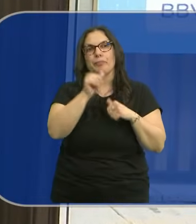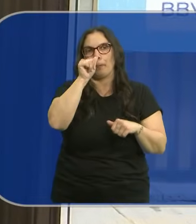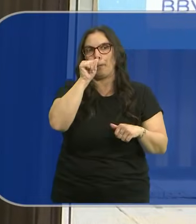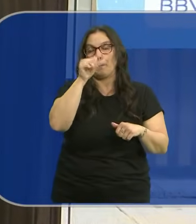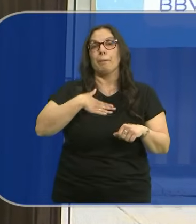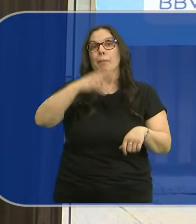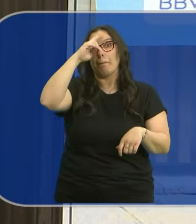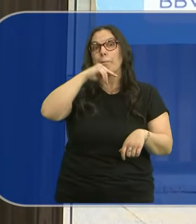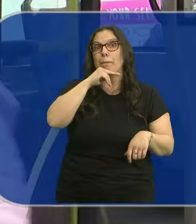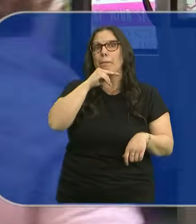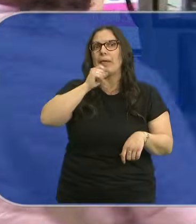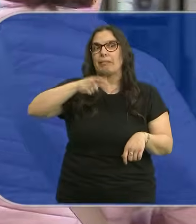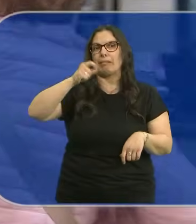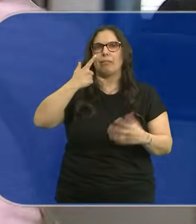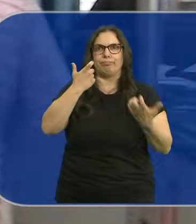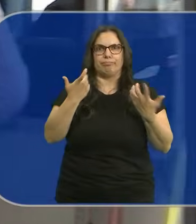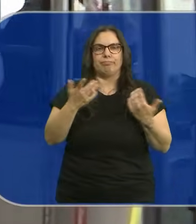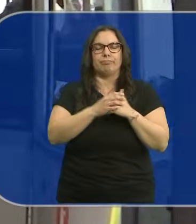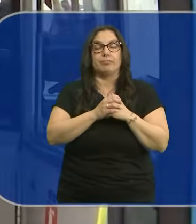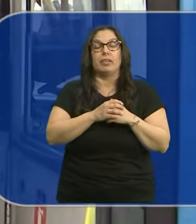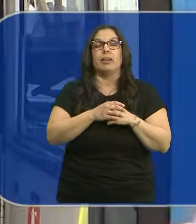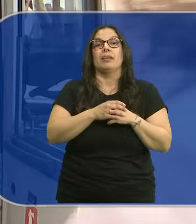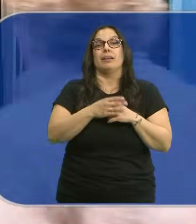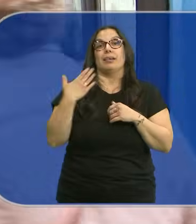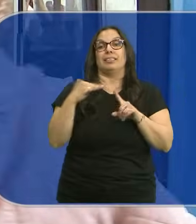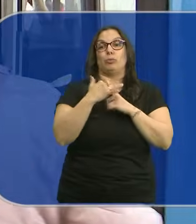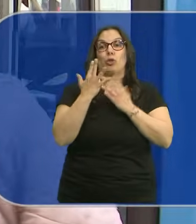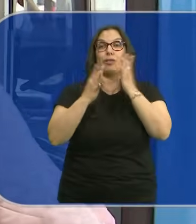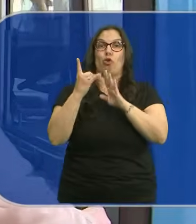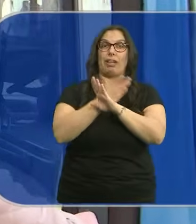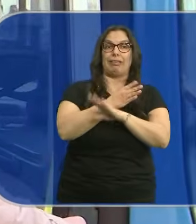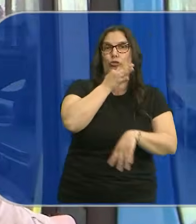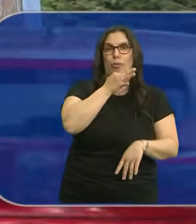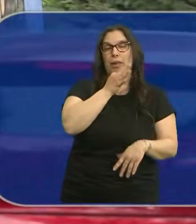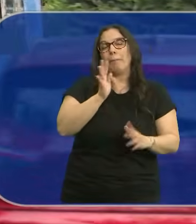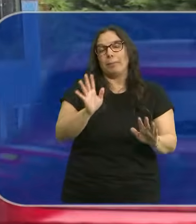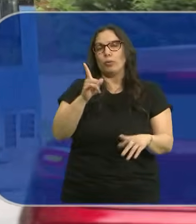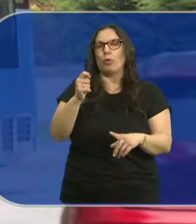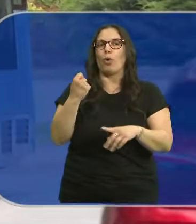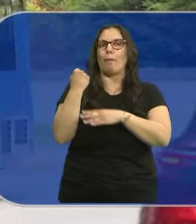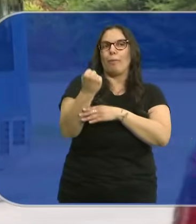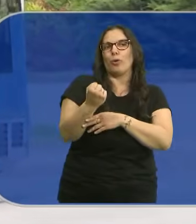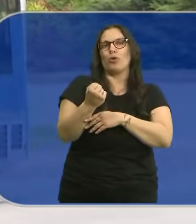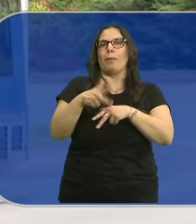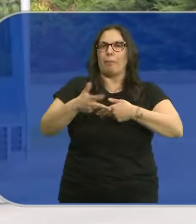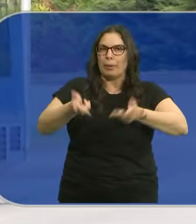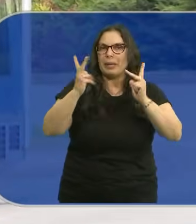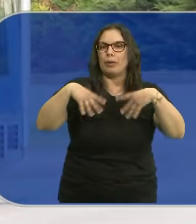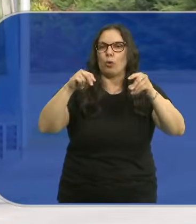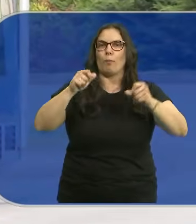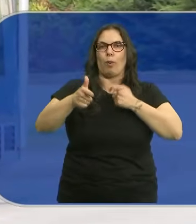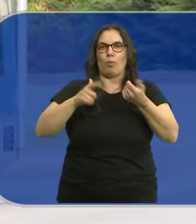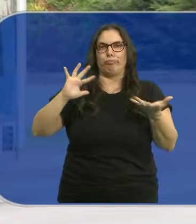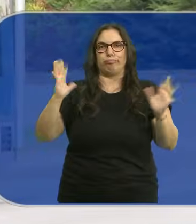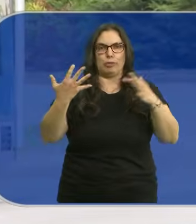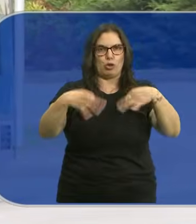va mucho en autobús y sí que lo he notado. Aún lejos de la situación previa al incendio, estos refuerzos permiten a Burgos empezar a recuperar la